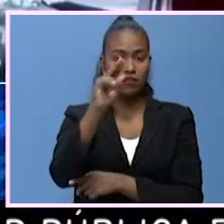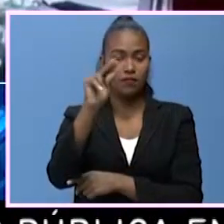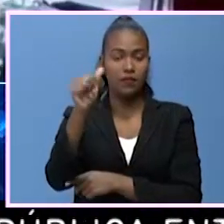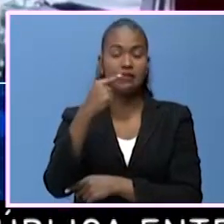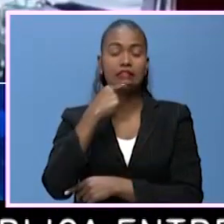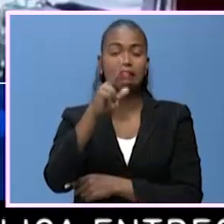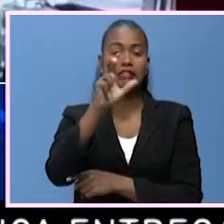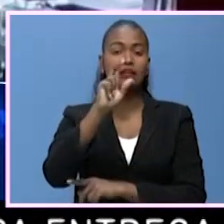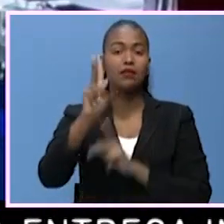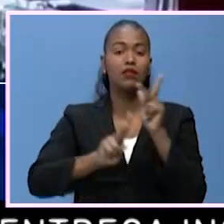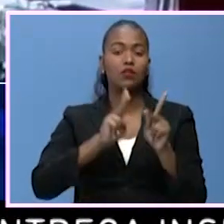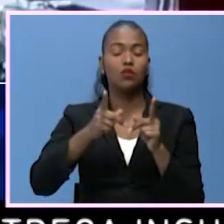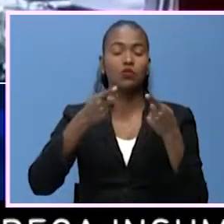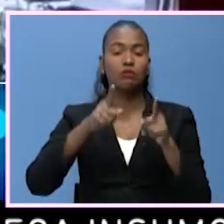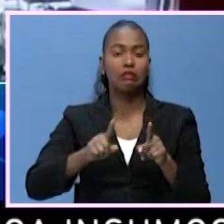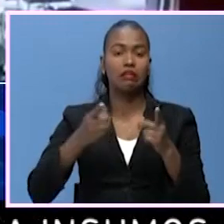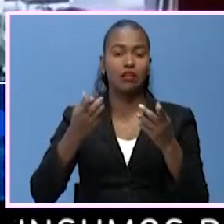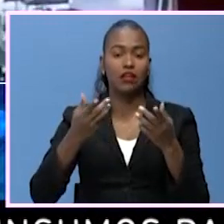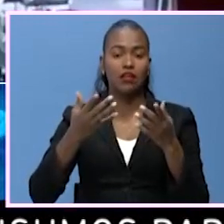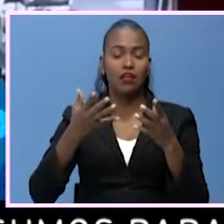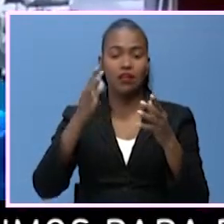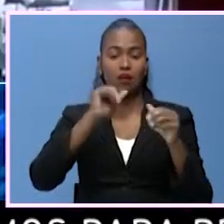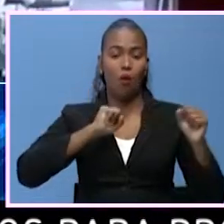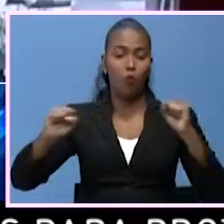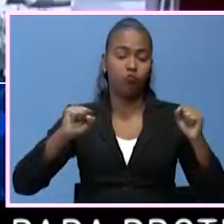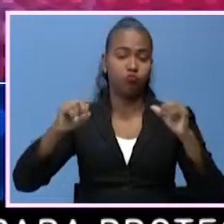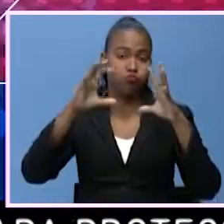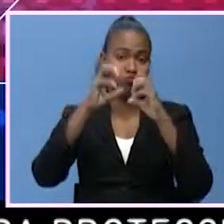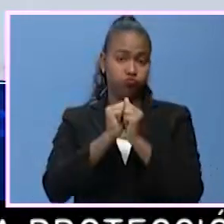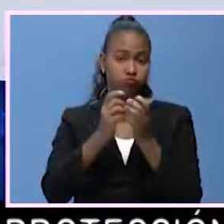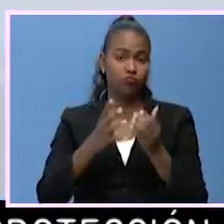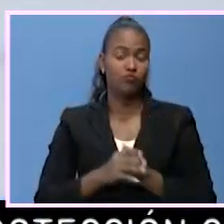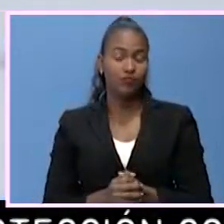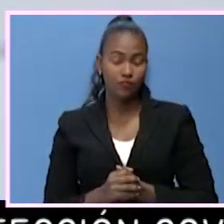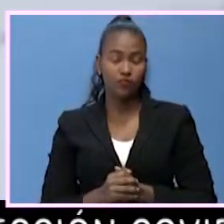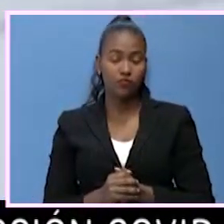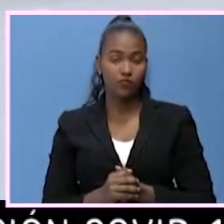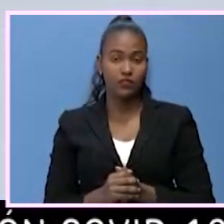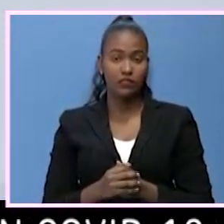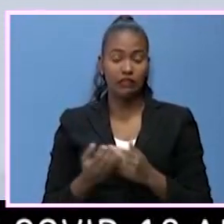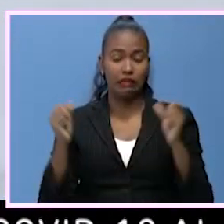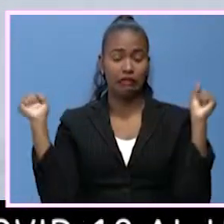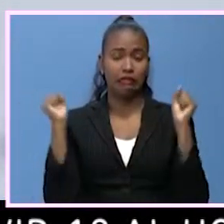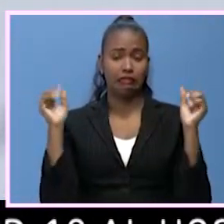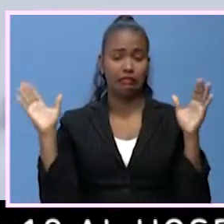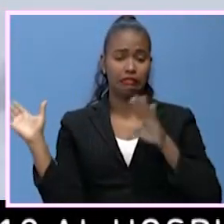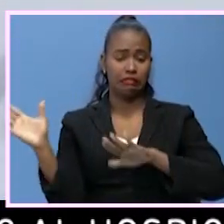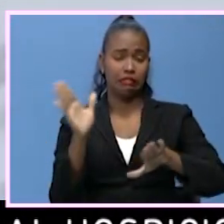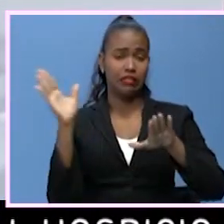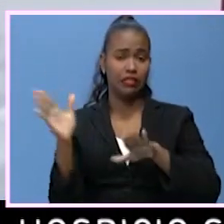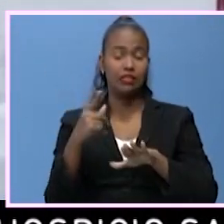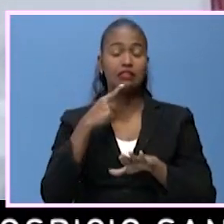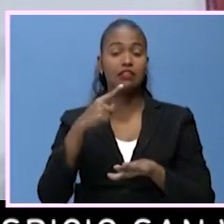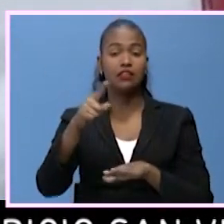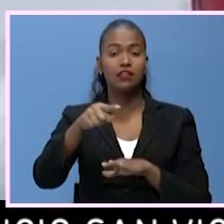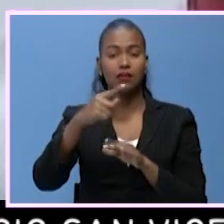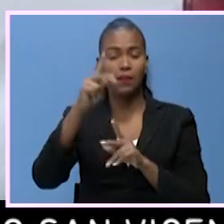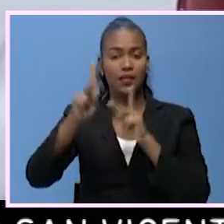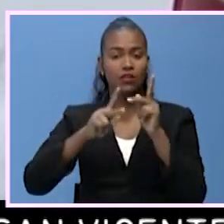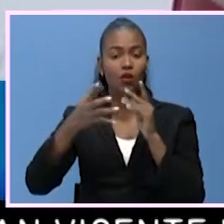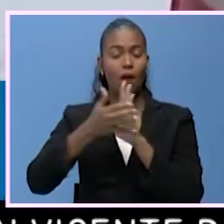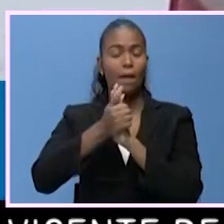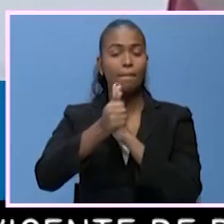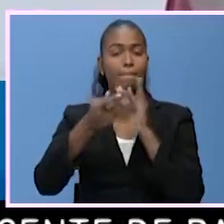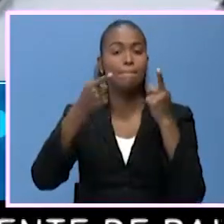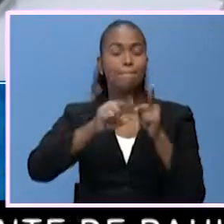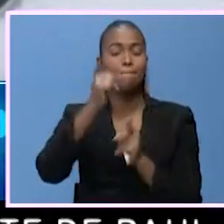de 30 personas heridas como resultado de la sacudida. Una nevada apocalíptica, según los meteorólogos,